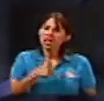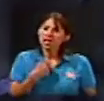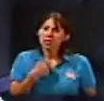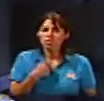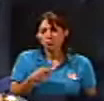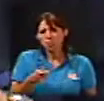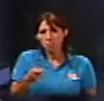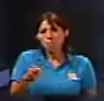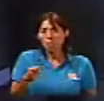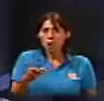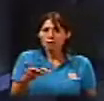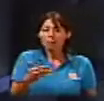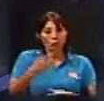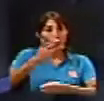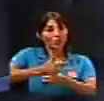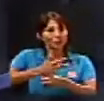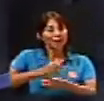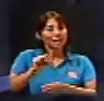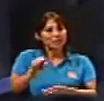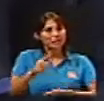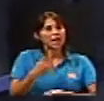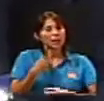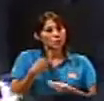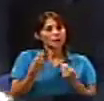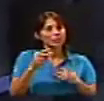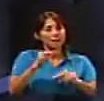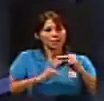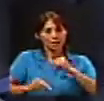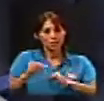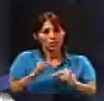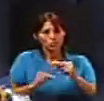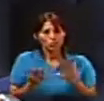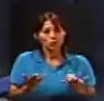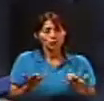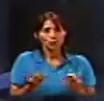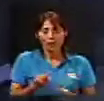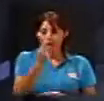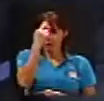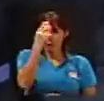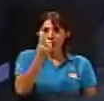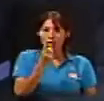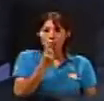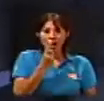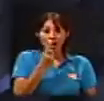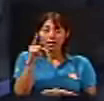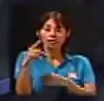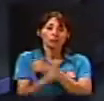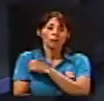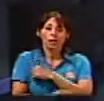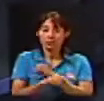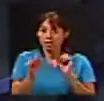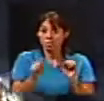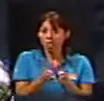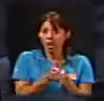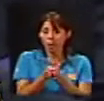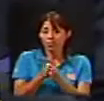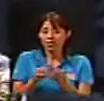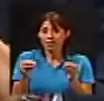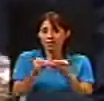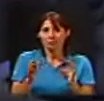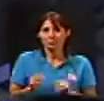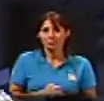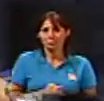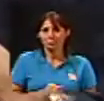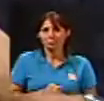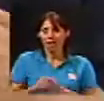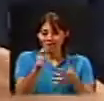poca. En Guatemala sí tenemos bastante negocios. En República Dominicana es un país que se puede aprovechar más. Ninguno de